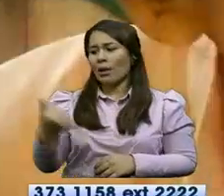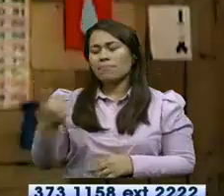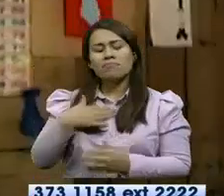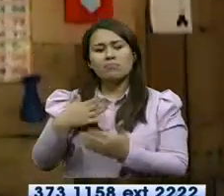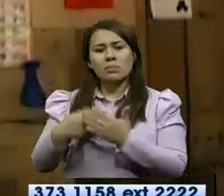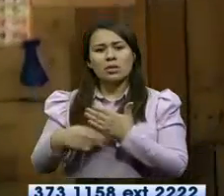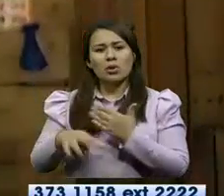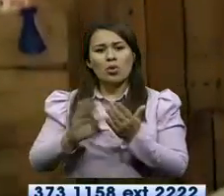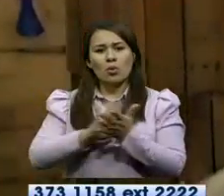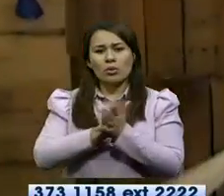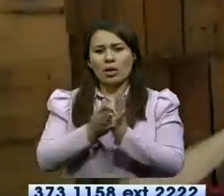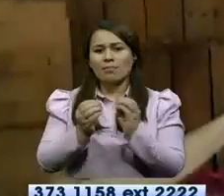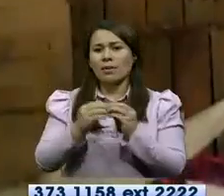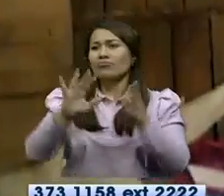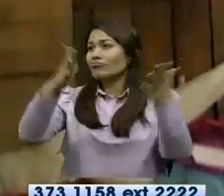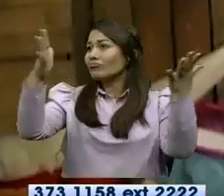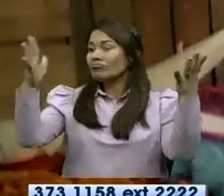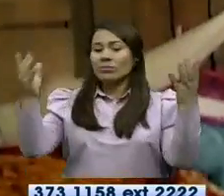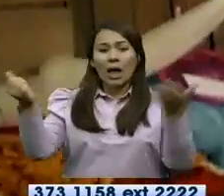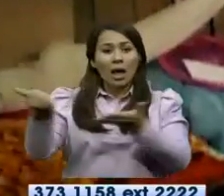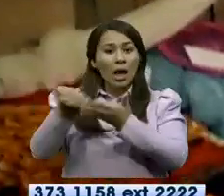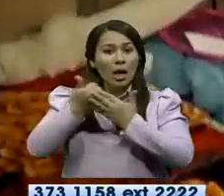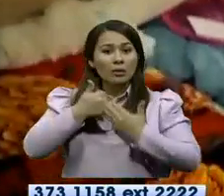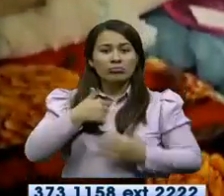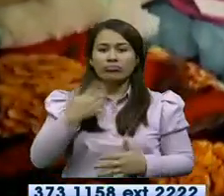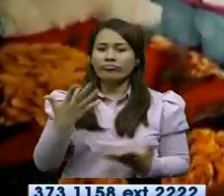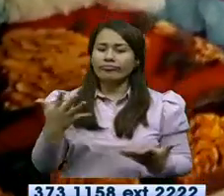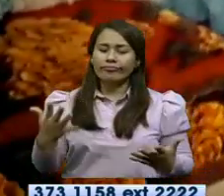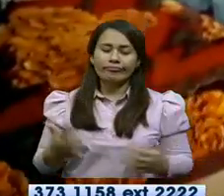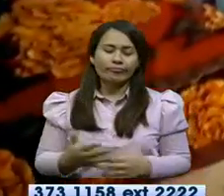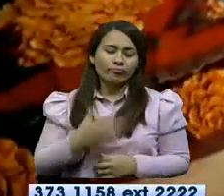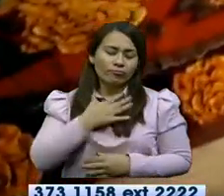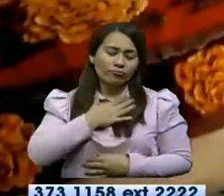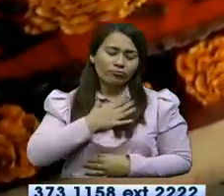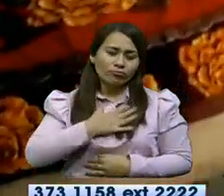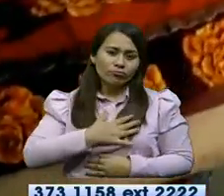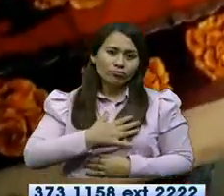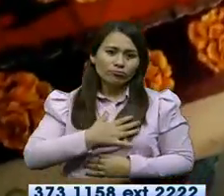No tengo a nadie más que me ayude. Informó Jorge Escobar.